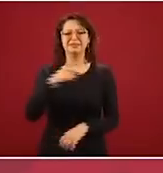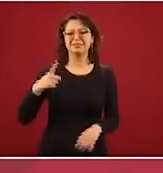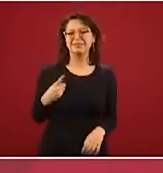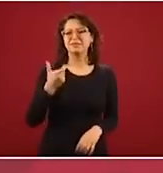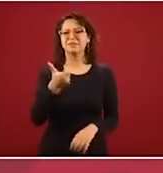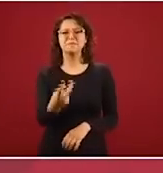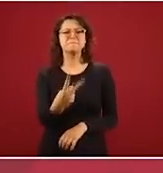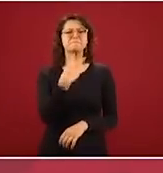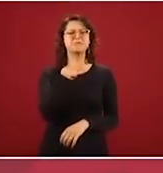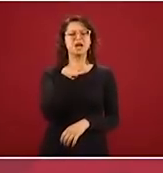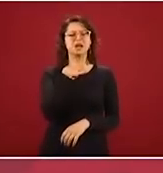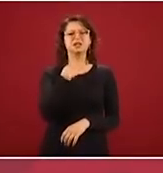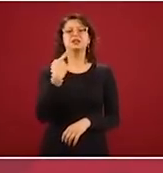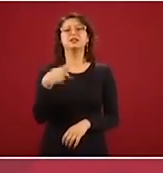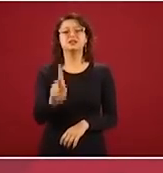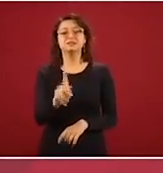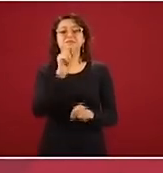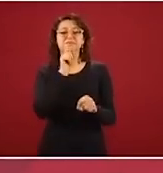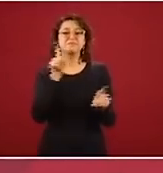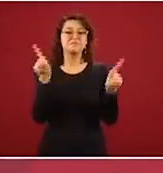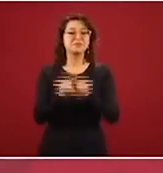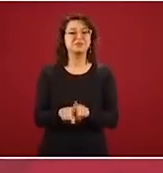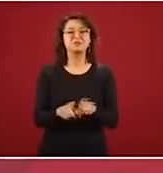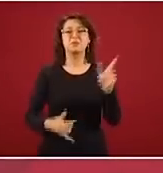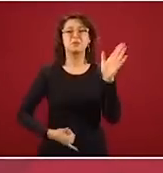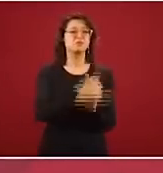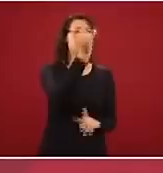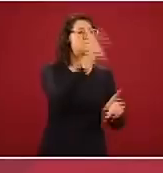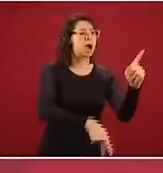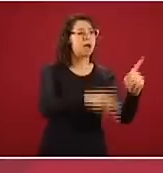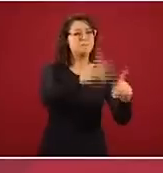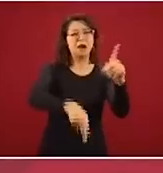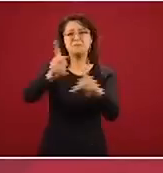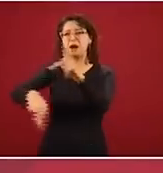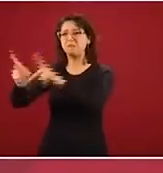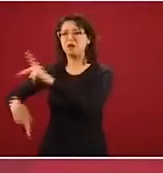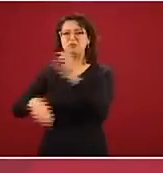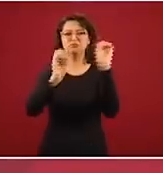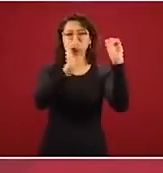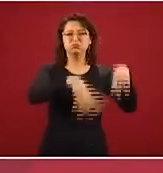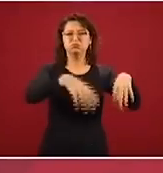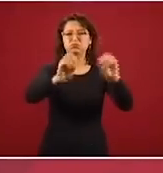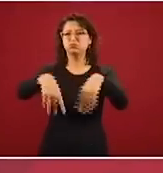con este mecanismo, pero además un tiradero de obras por todos lados,